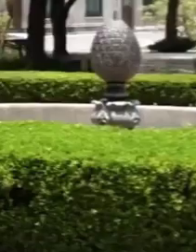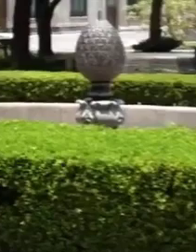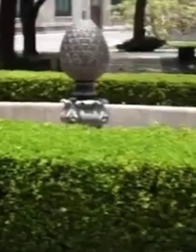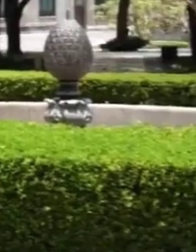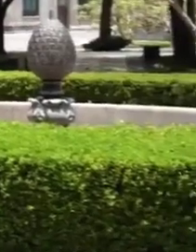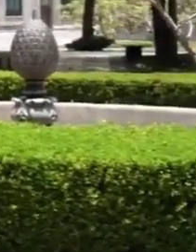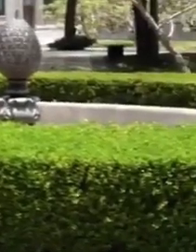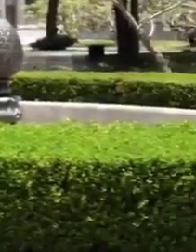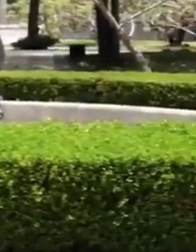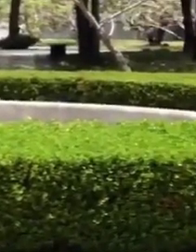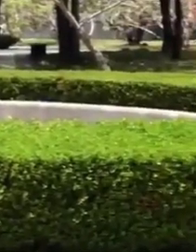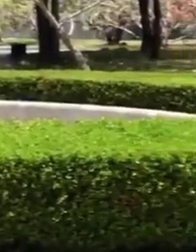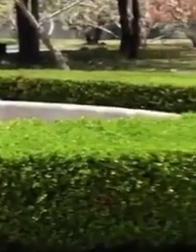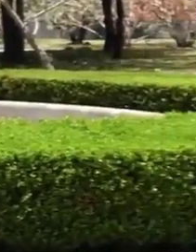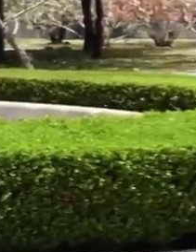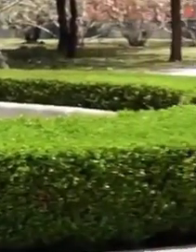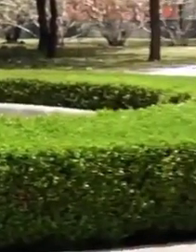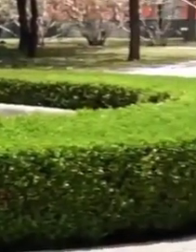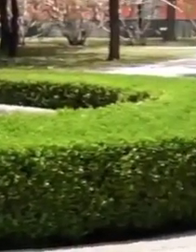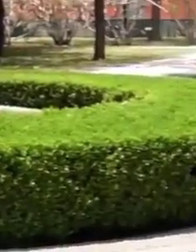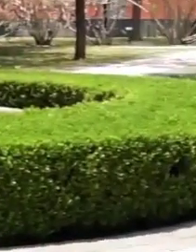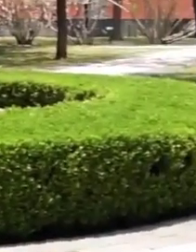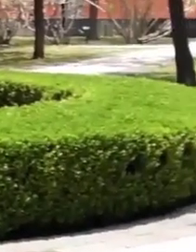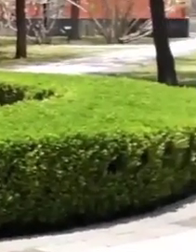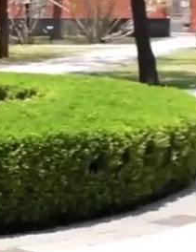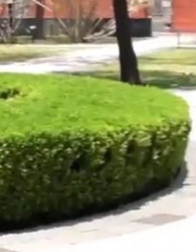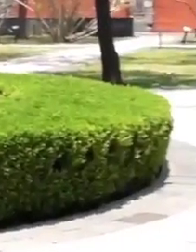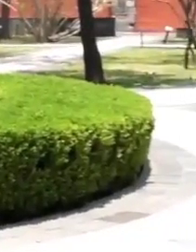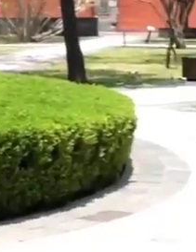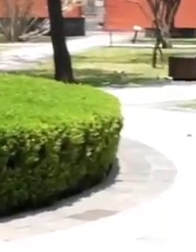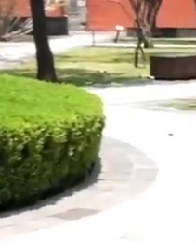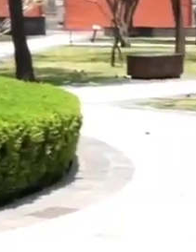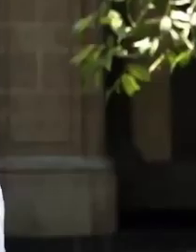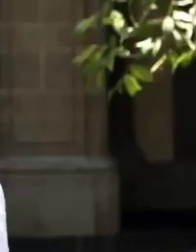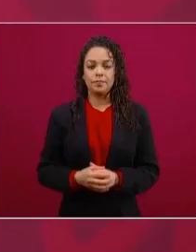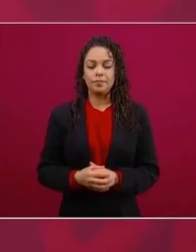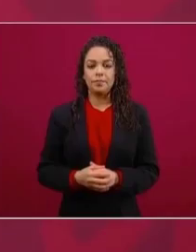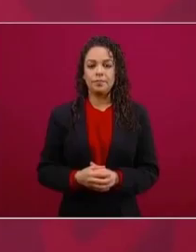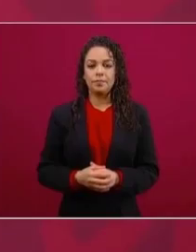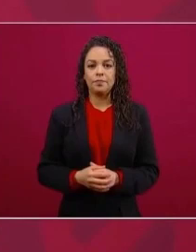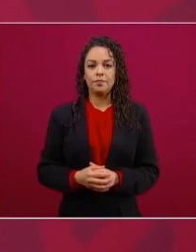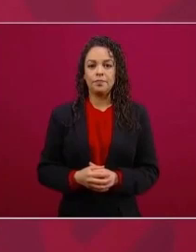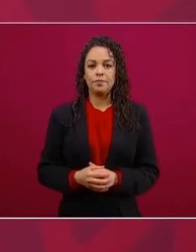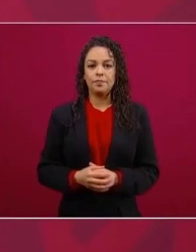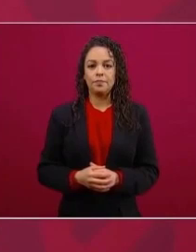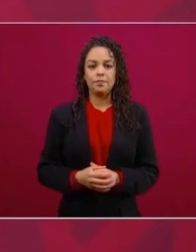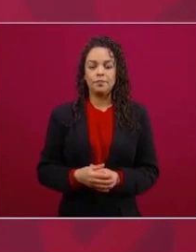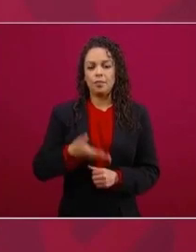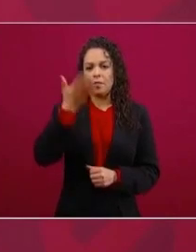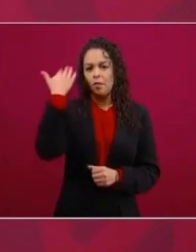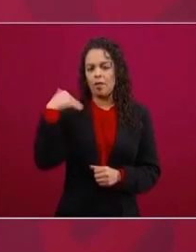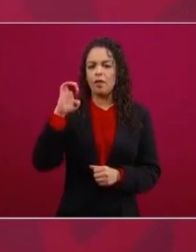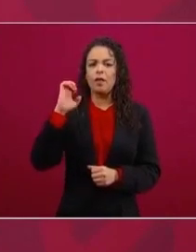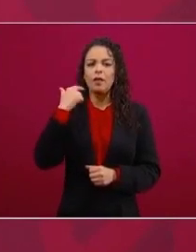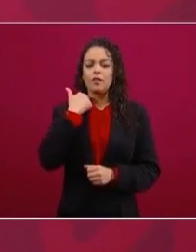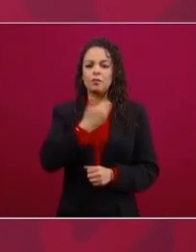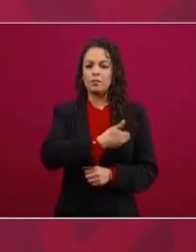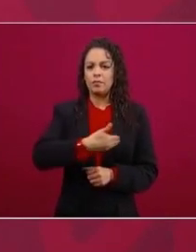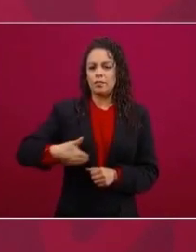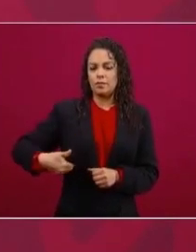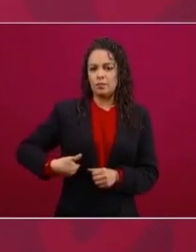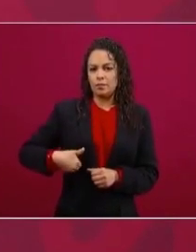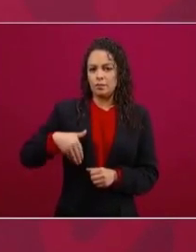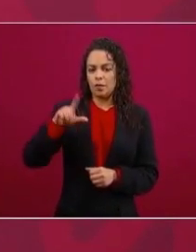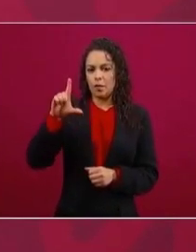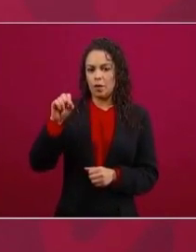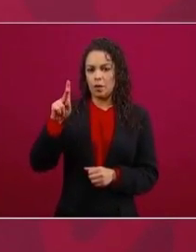Felipe Calderón, lo que quieras, y por eso que el que llega a la presidencia se vuelve corrupto, es un símil hacer eso, o Jesús, o